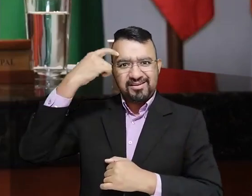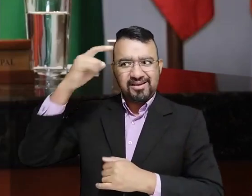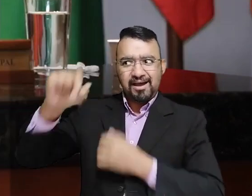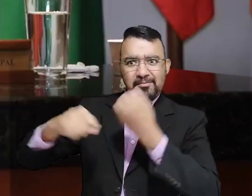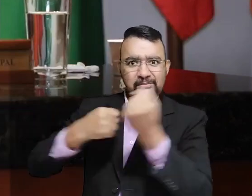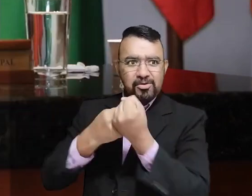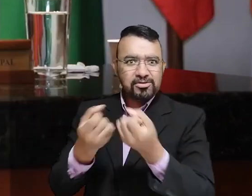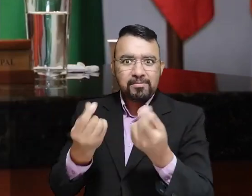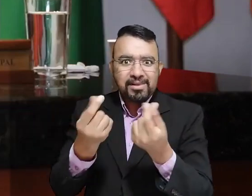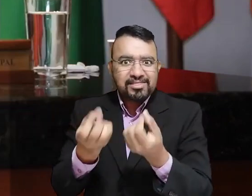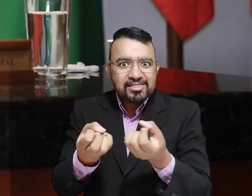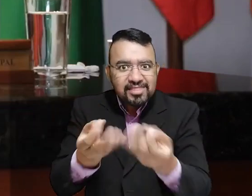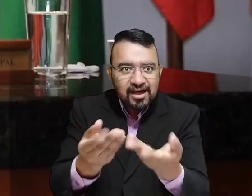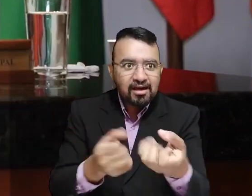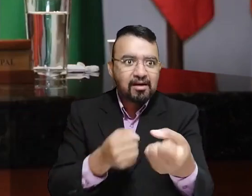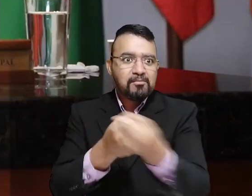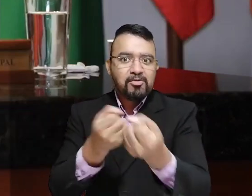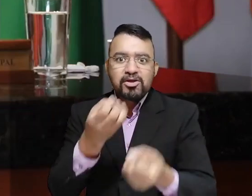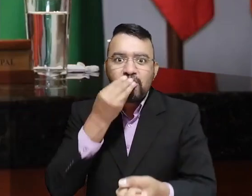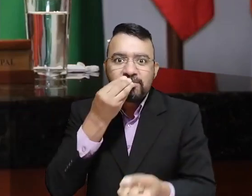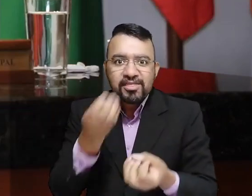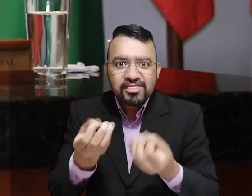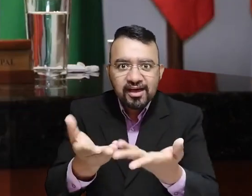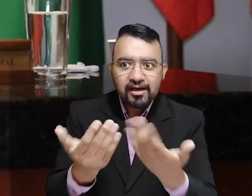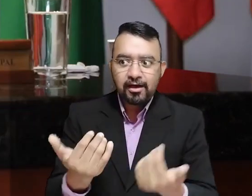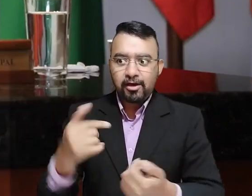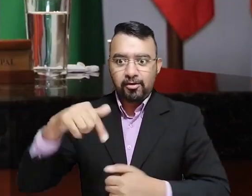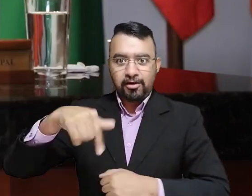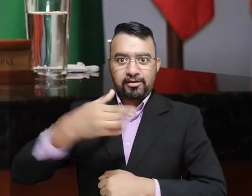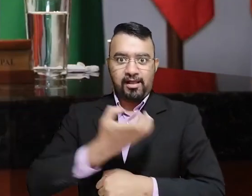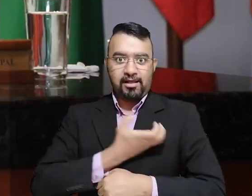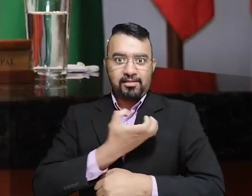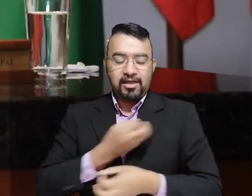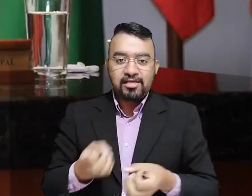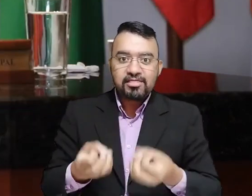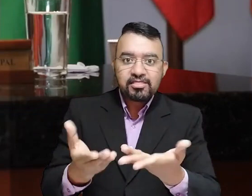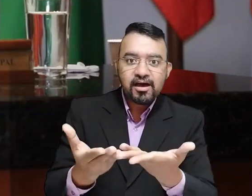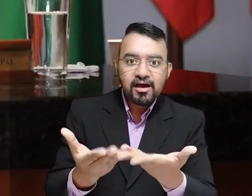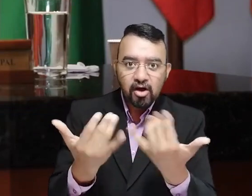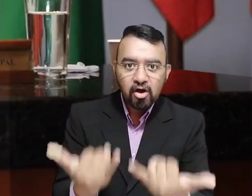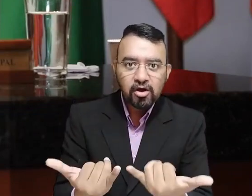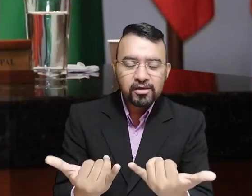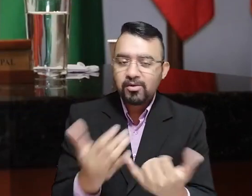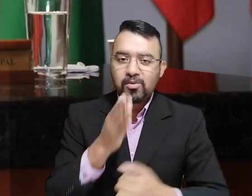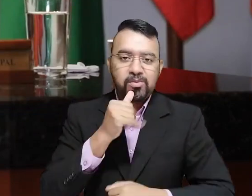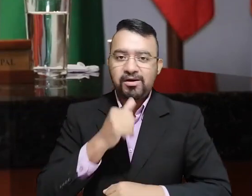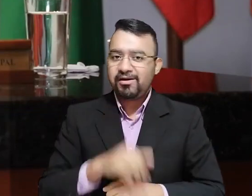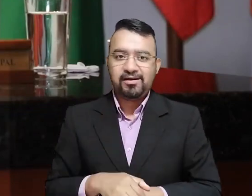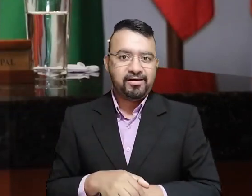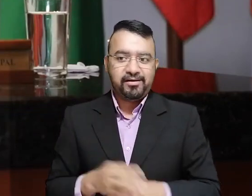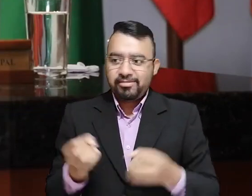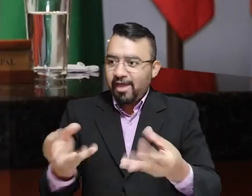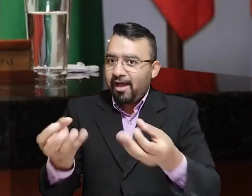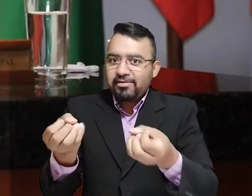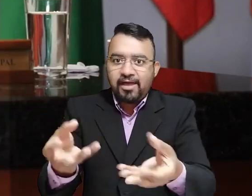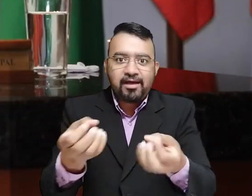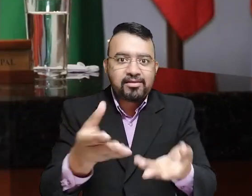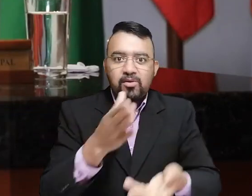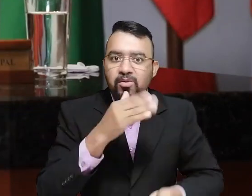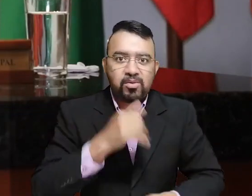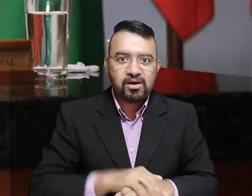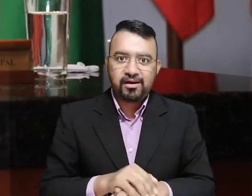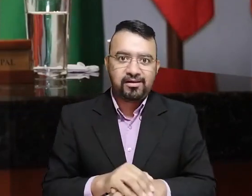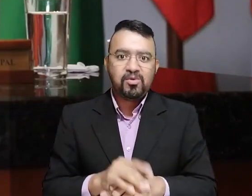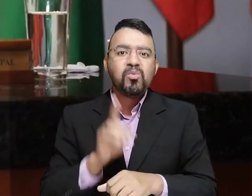llegando, porque ni el gobierno municipal, ni el gobierno departamental, ni la nación tienen los recursos para